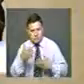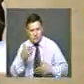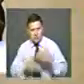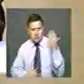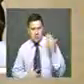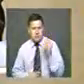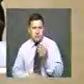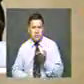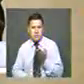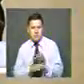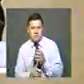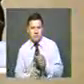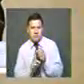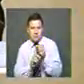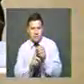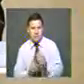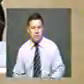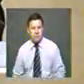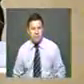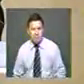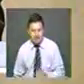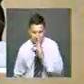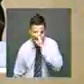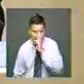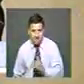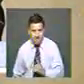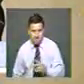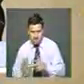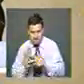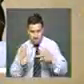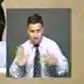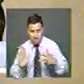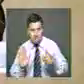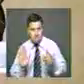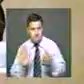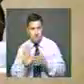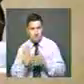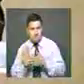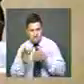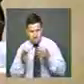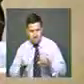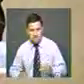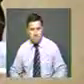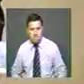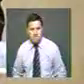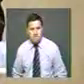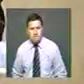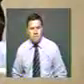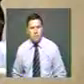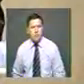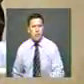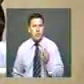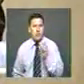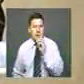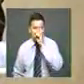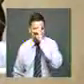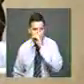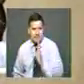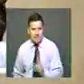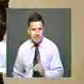una petición de principio. La decisión de la Corte Constitucional es una